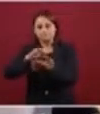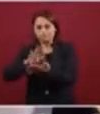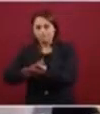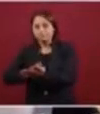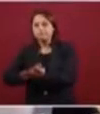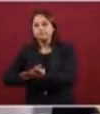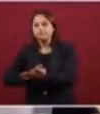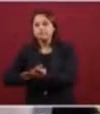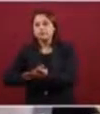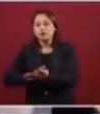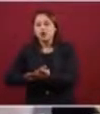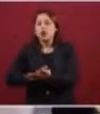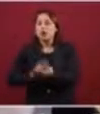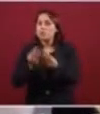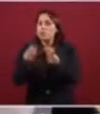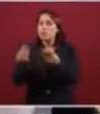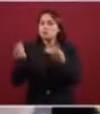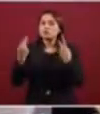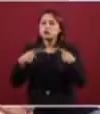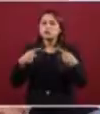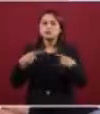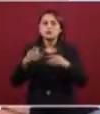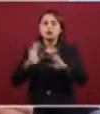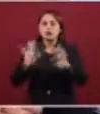ya han aceptado su liquidación,